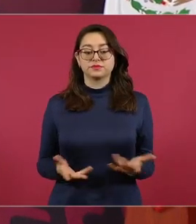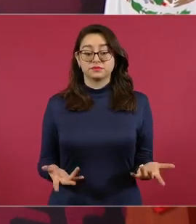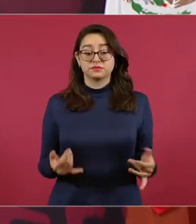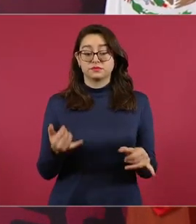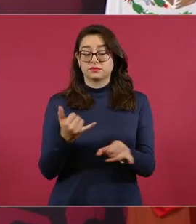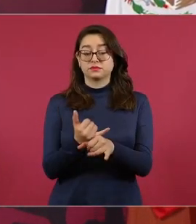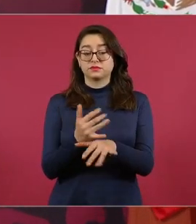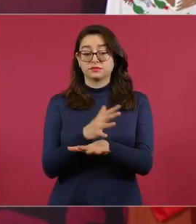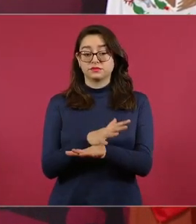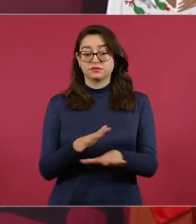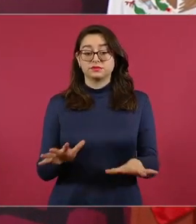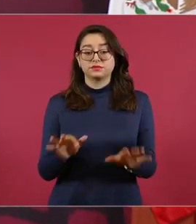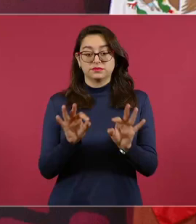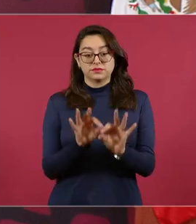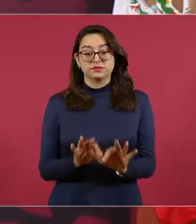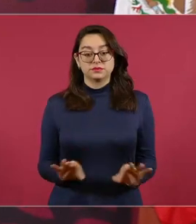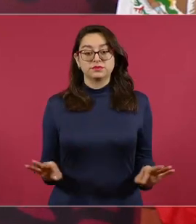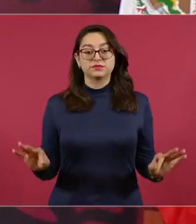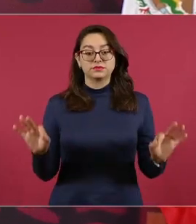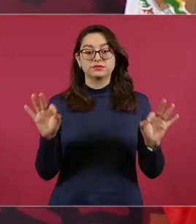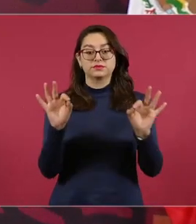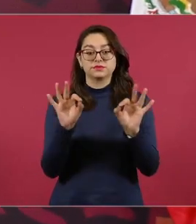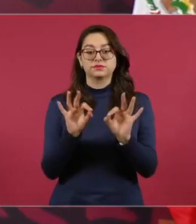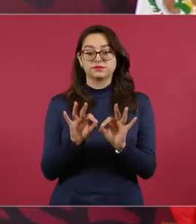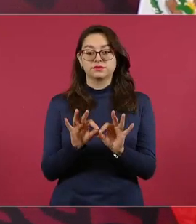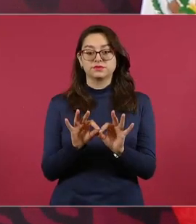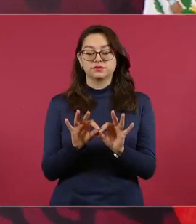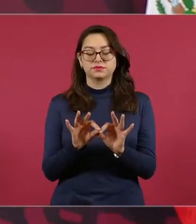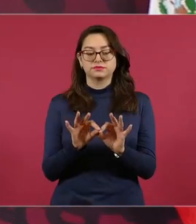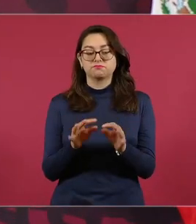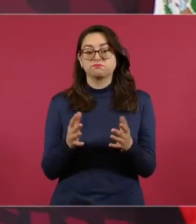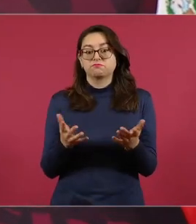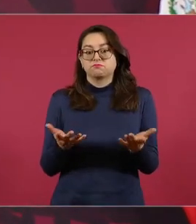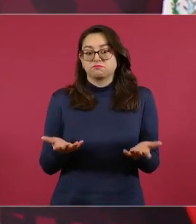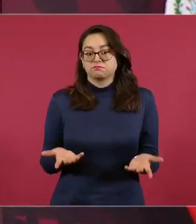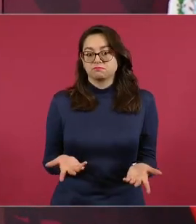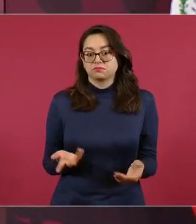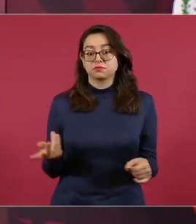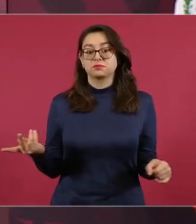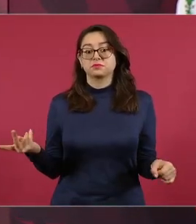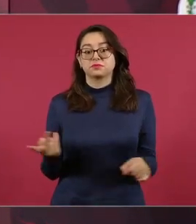relevante porque ya estamos a un mes